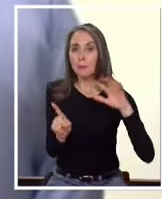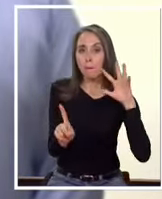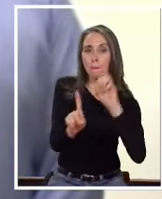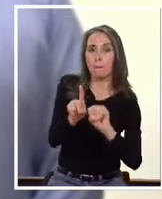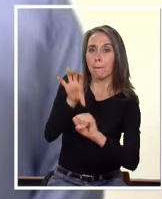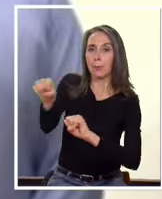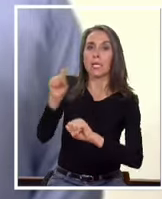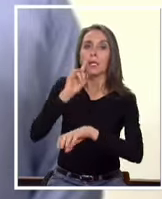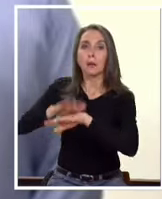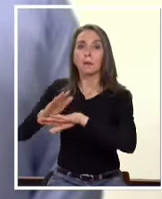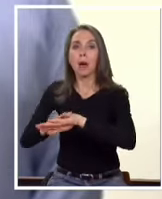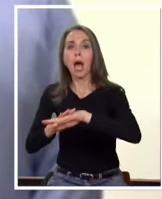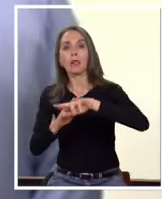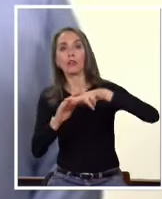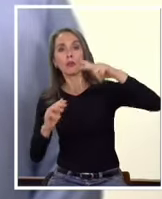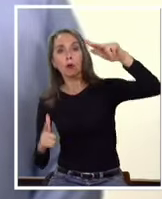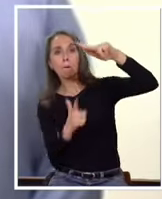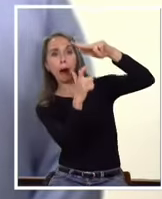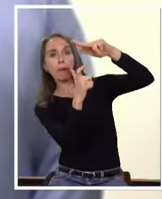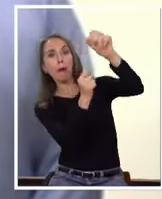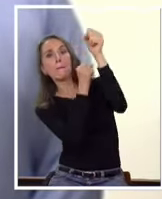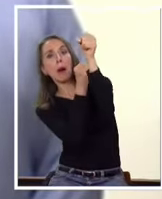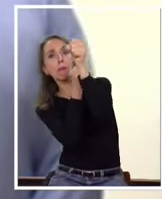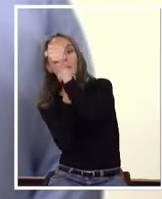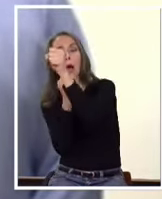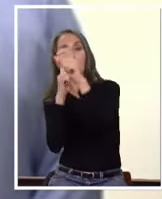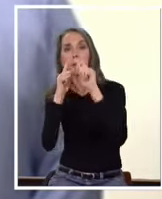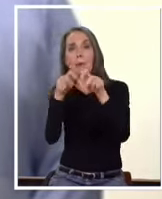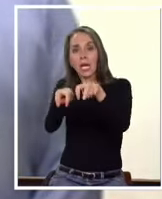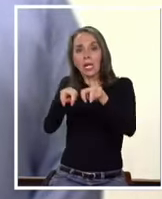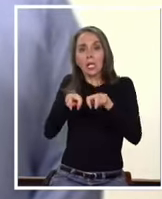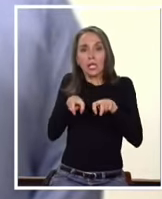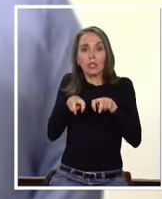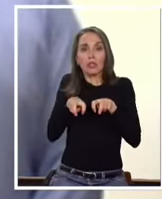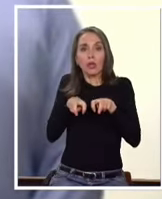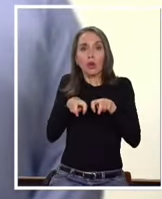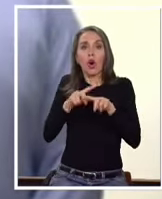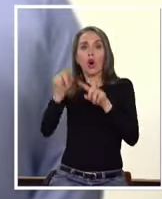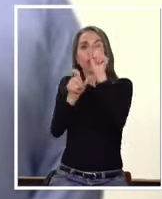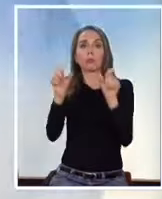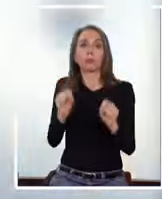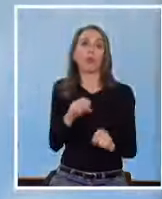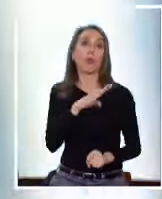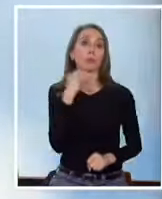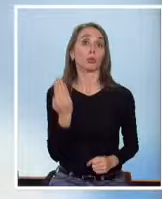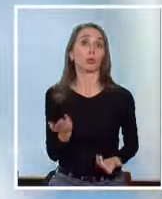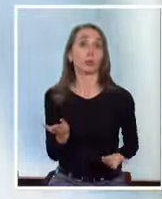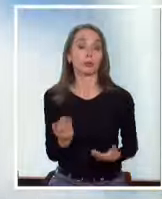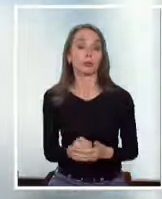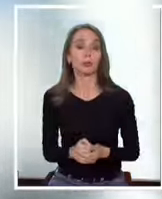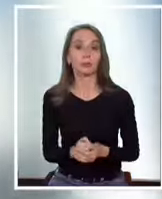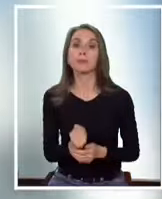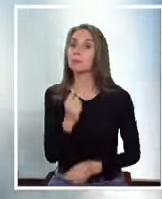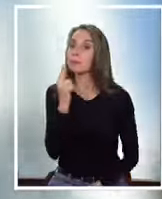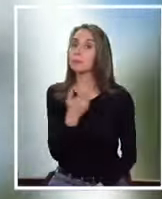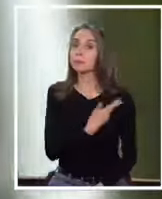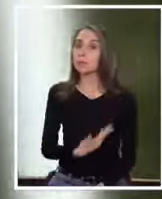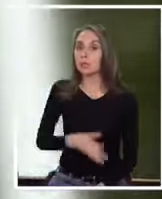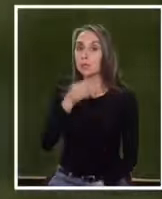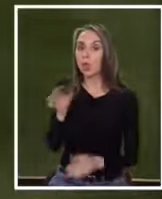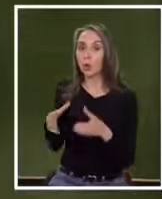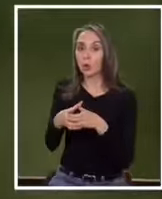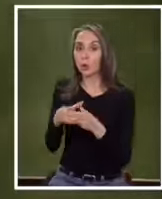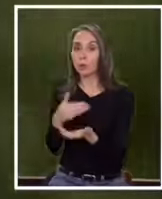de quienes dispararon contra la aeronave y pusieron en riesgo también la vida de otras personas. Bien, Juan, ahí el presidente habla de